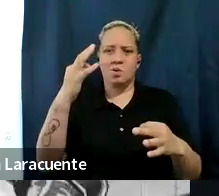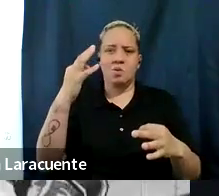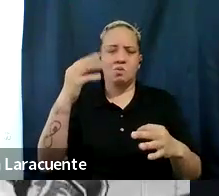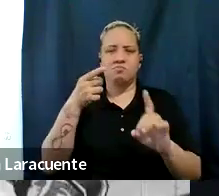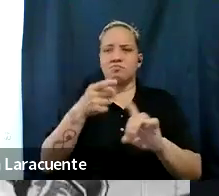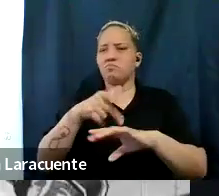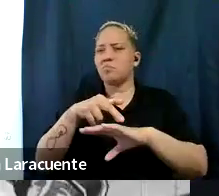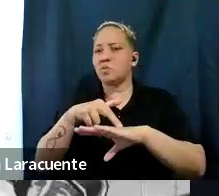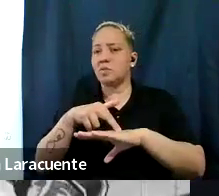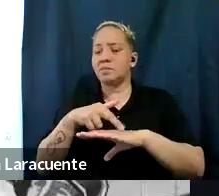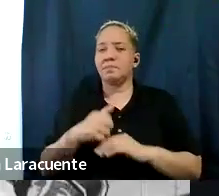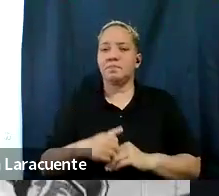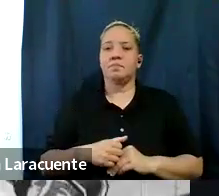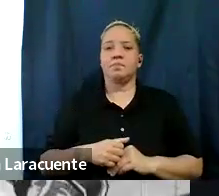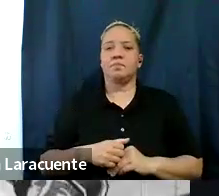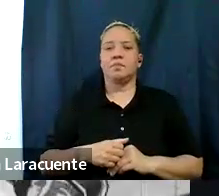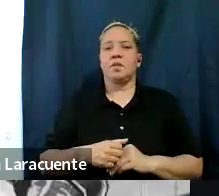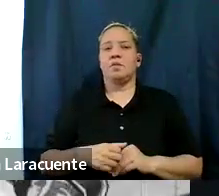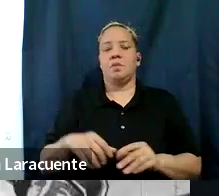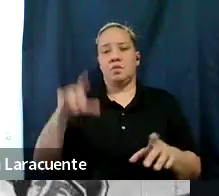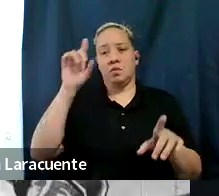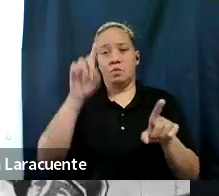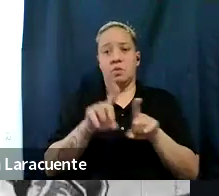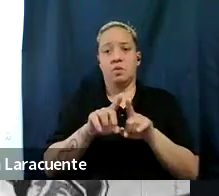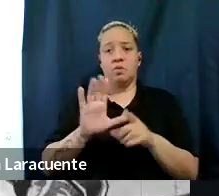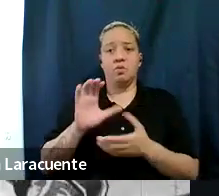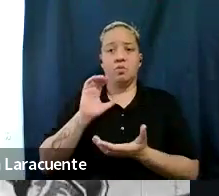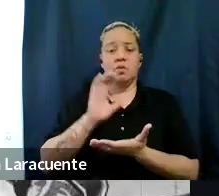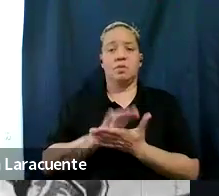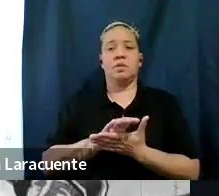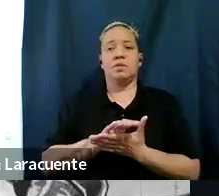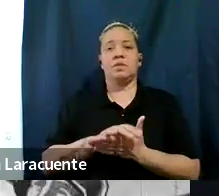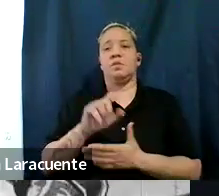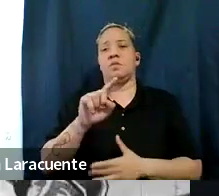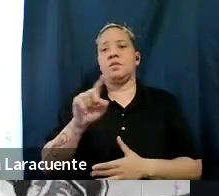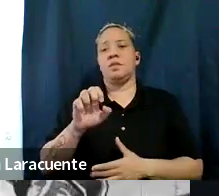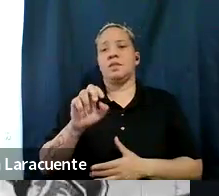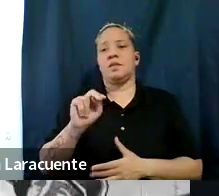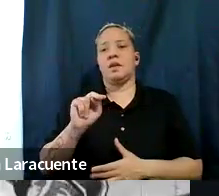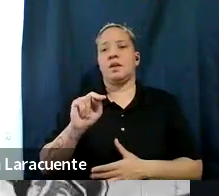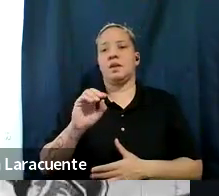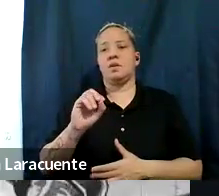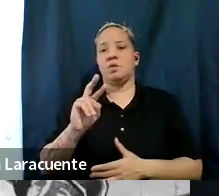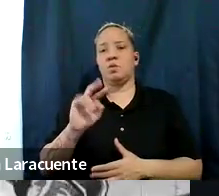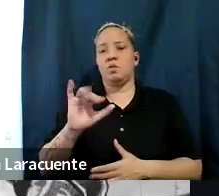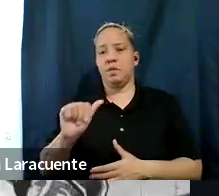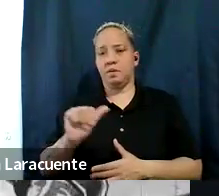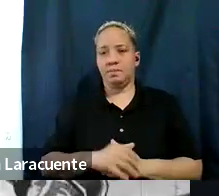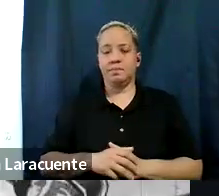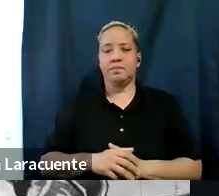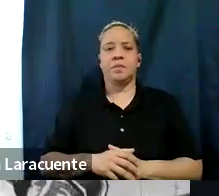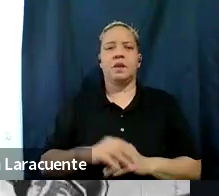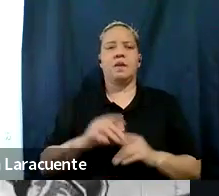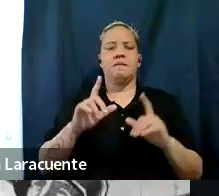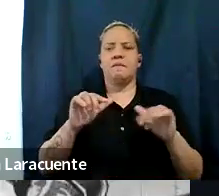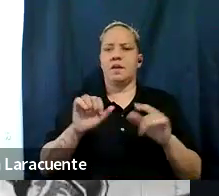Rico? Evidentemente de común acuerdo con su esposa, con Zenobia Camprubí. Bien, en este punto hay varias